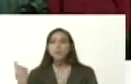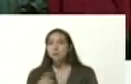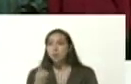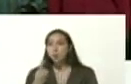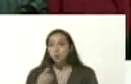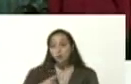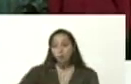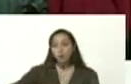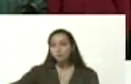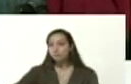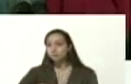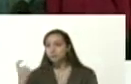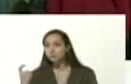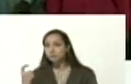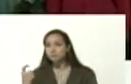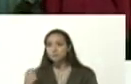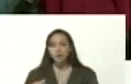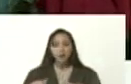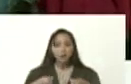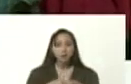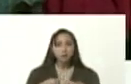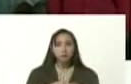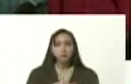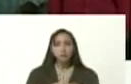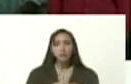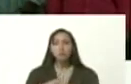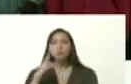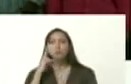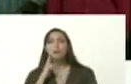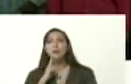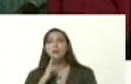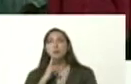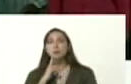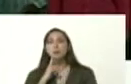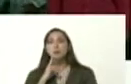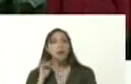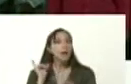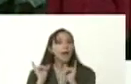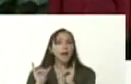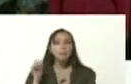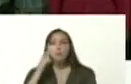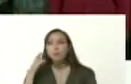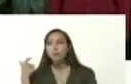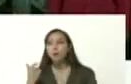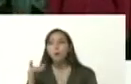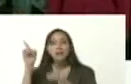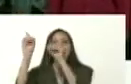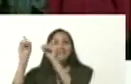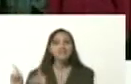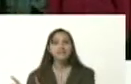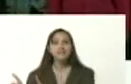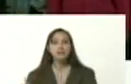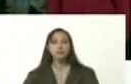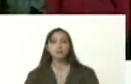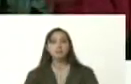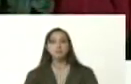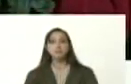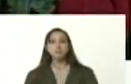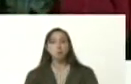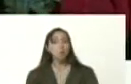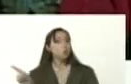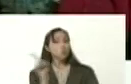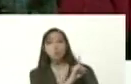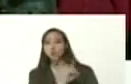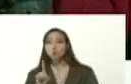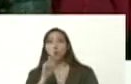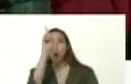mismo pueblo. No es las cúpulas, no son los grupos empresariales, no es desde Estados